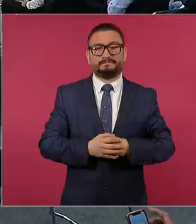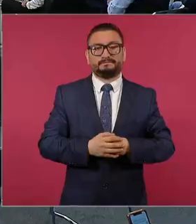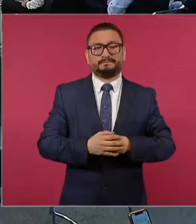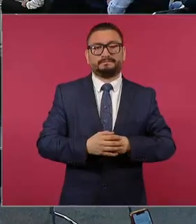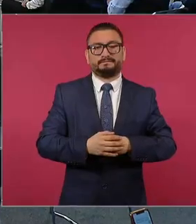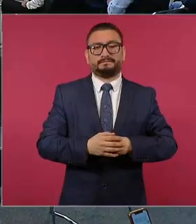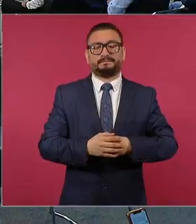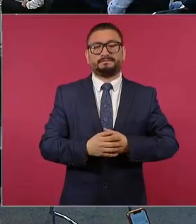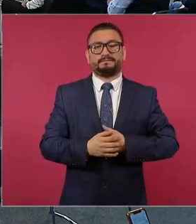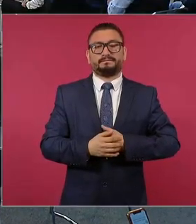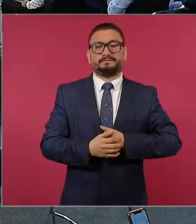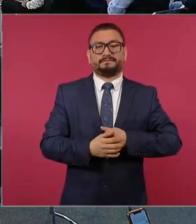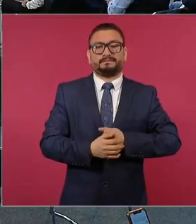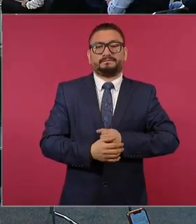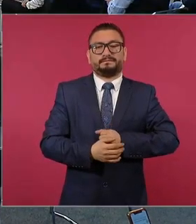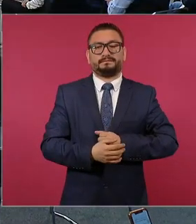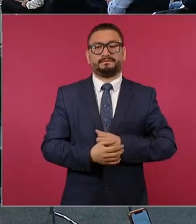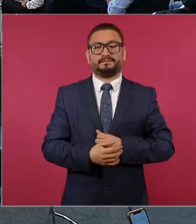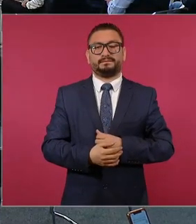es